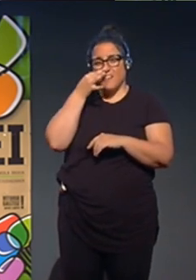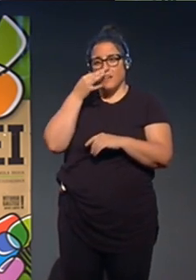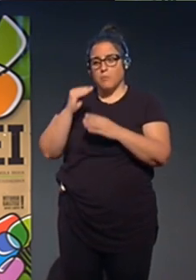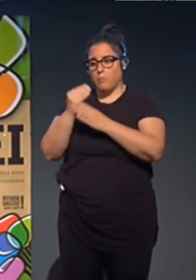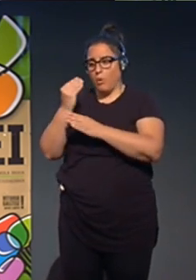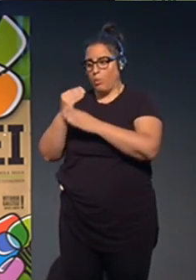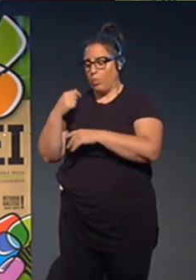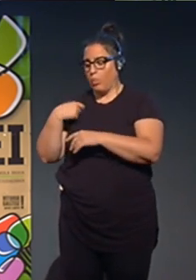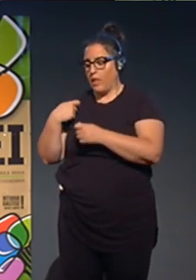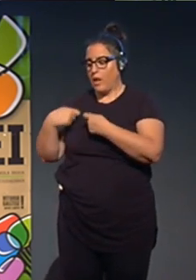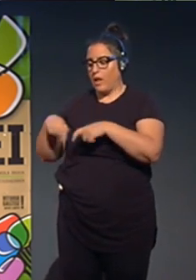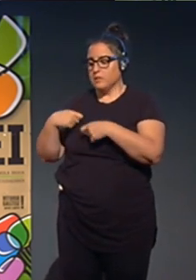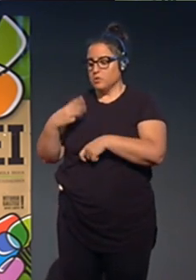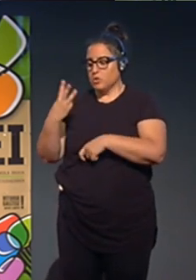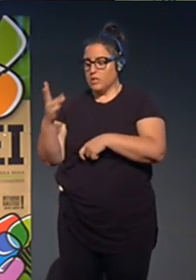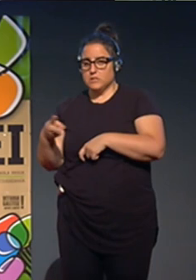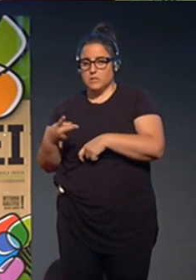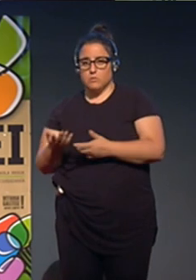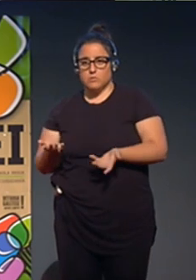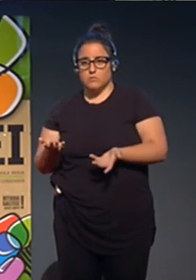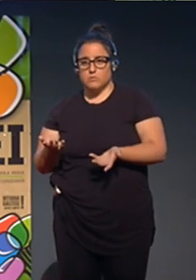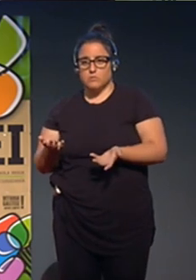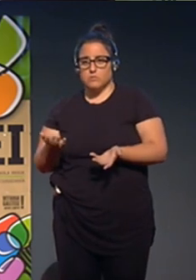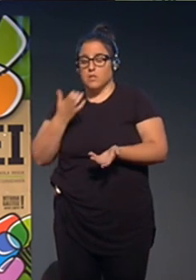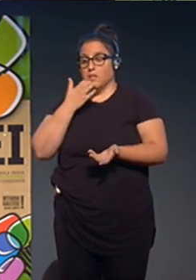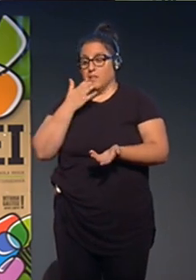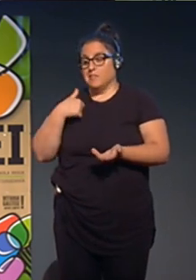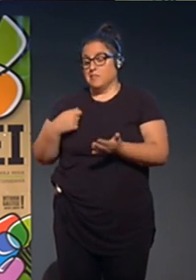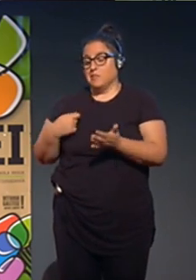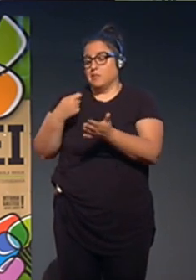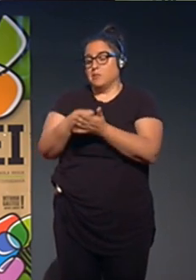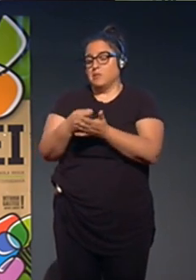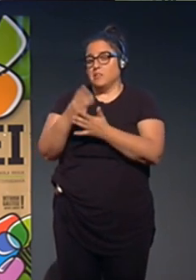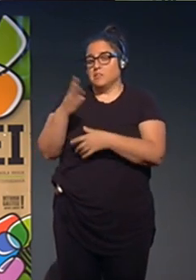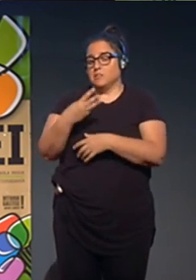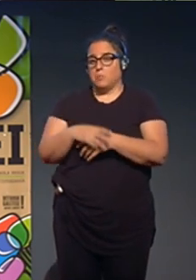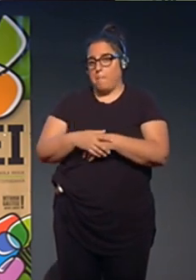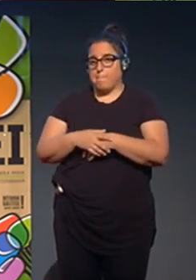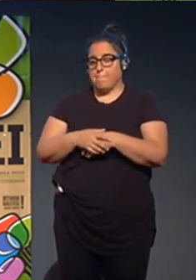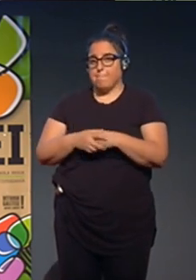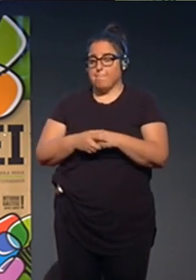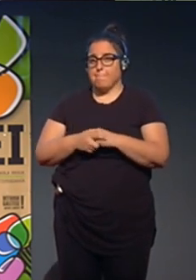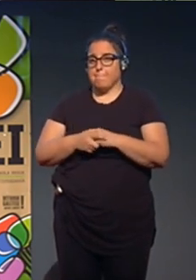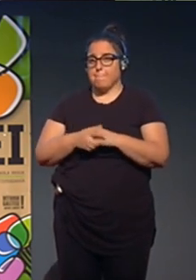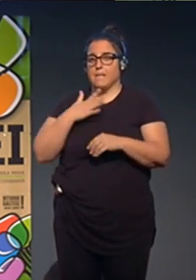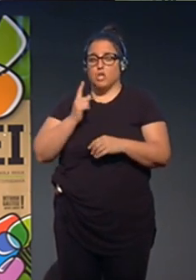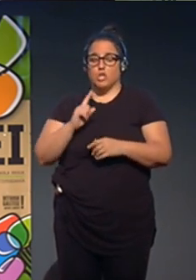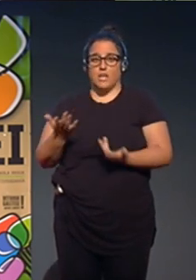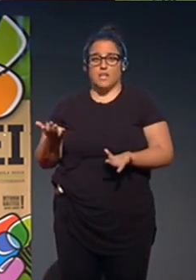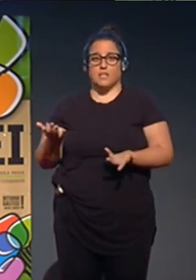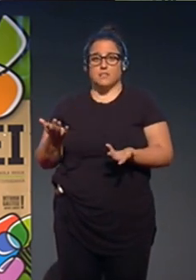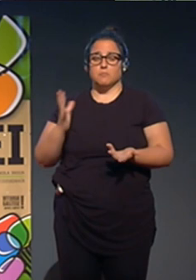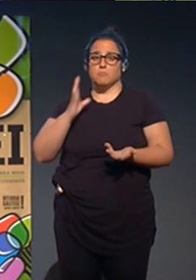producirlo tres pero es que claro si cuesta tres Quién va Quién va a decir yo voy a pagar tres Pues evidentemente